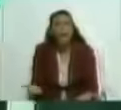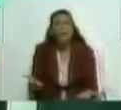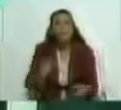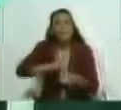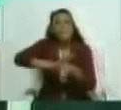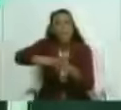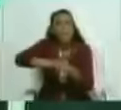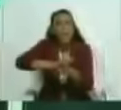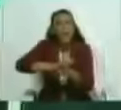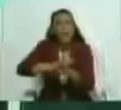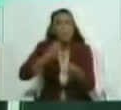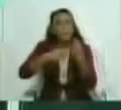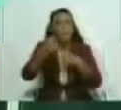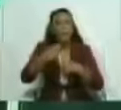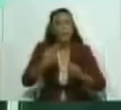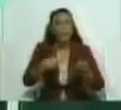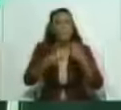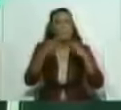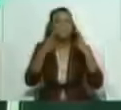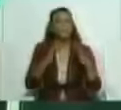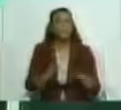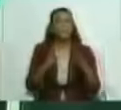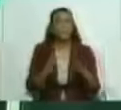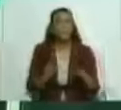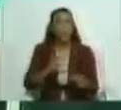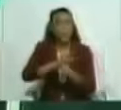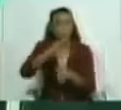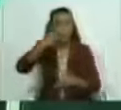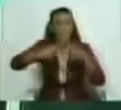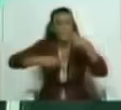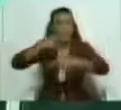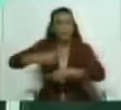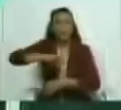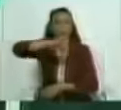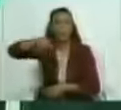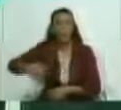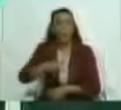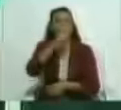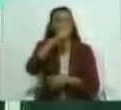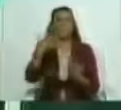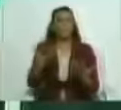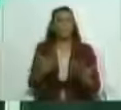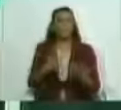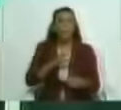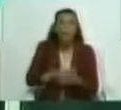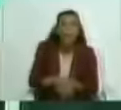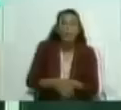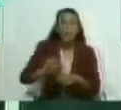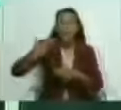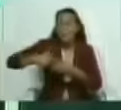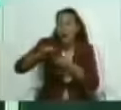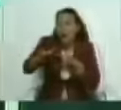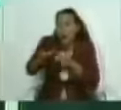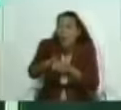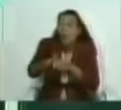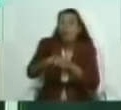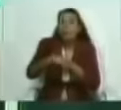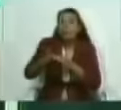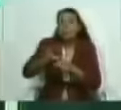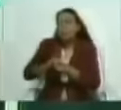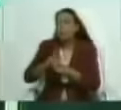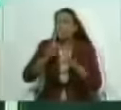naranjas cuando podemos comenzar a vender jugo procesado de naranja? Mientras un barril de petróleo oscila